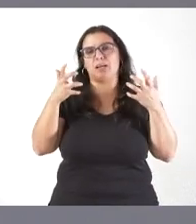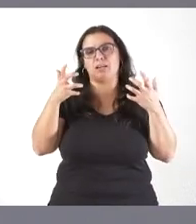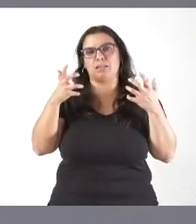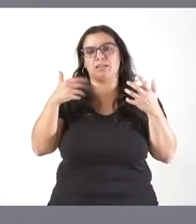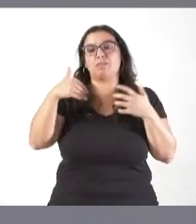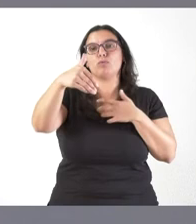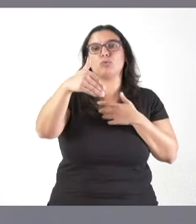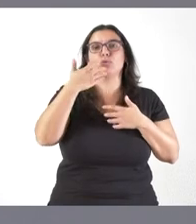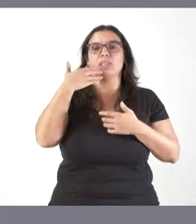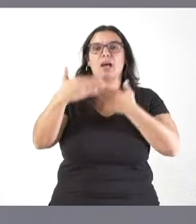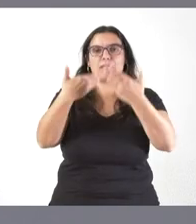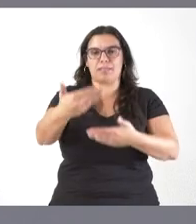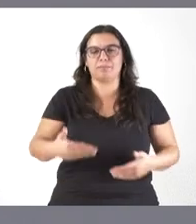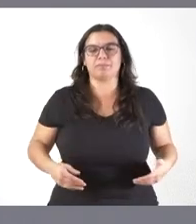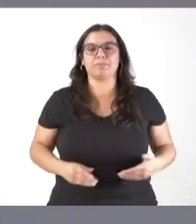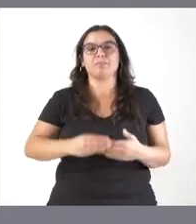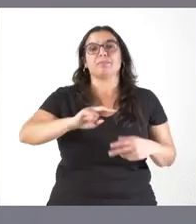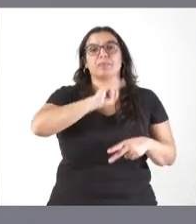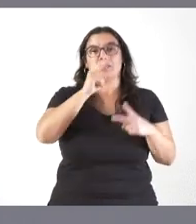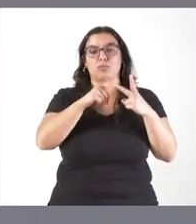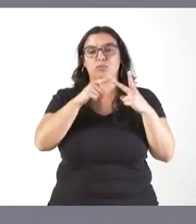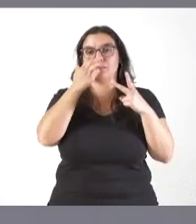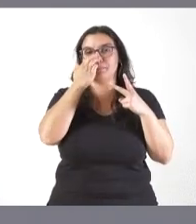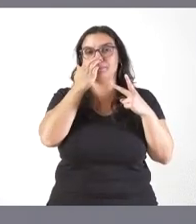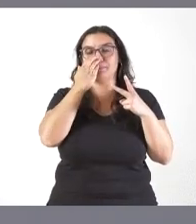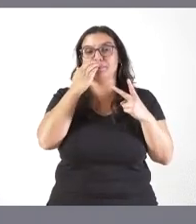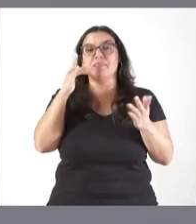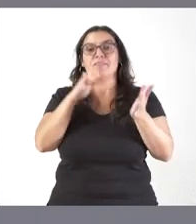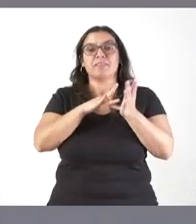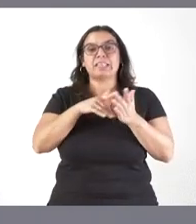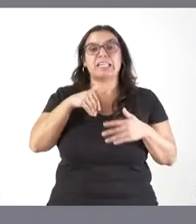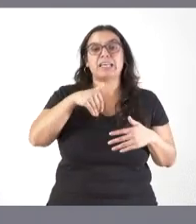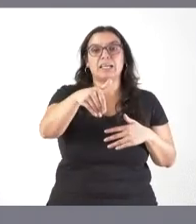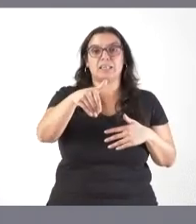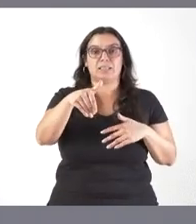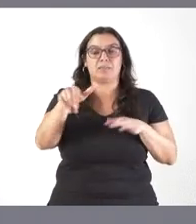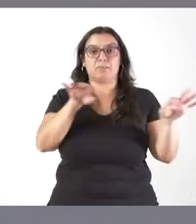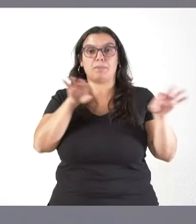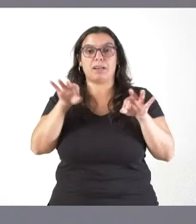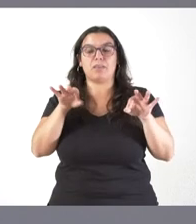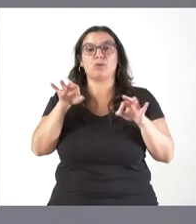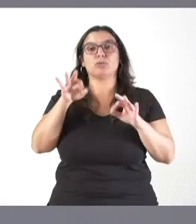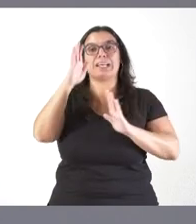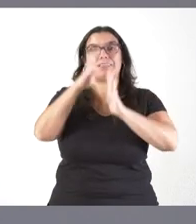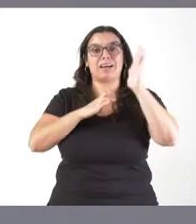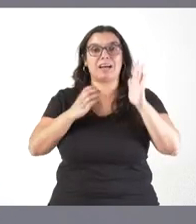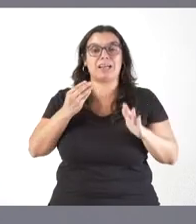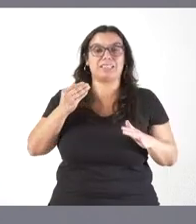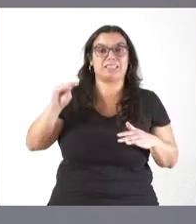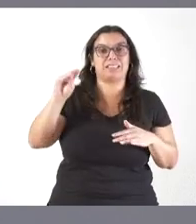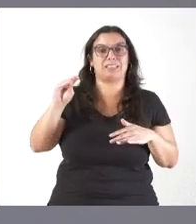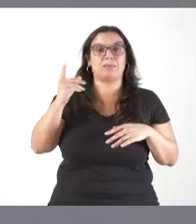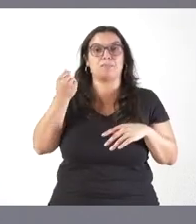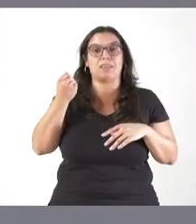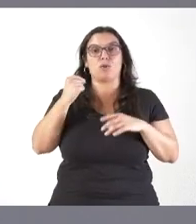sucesivos avances en la dirección y lo segundo que plantes cuál puede ser la fecha en la que puedan estar en vigor estas rebajas en torno al